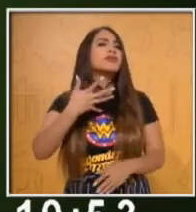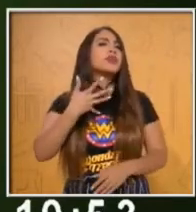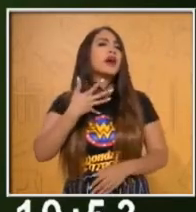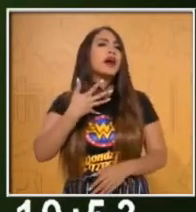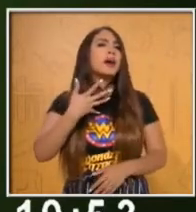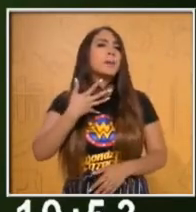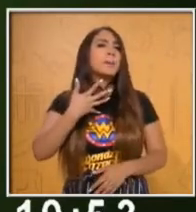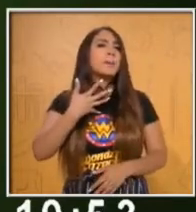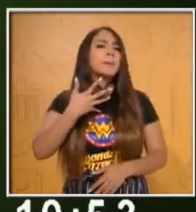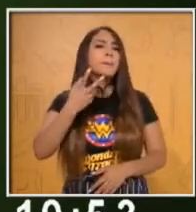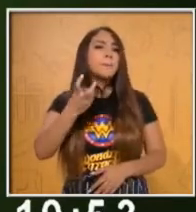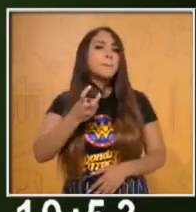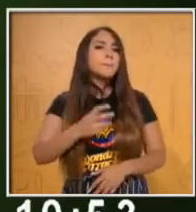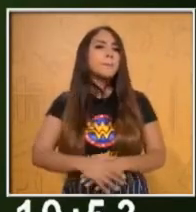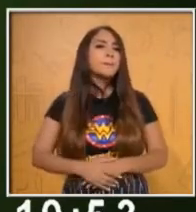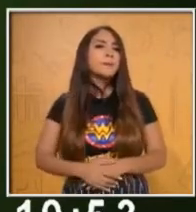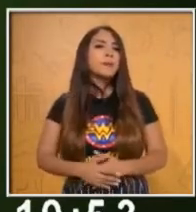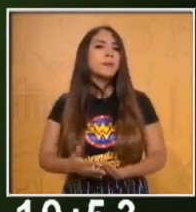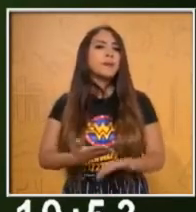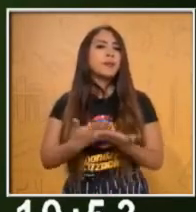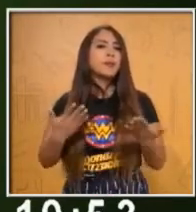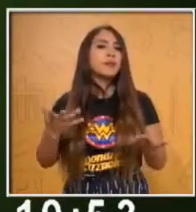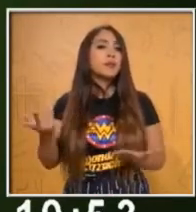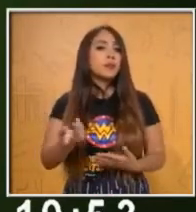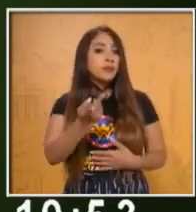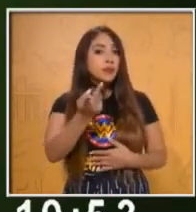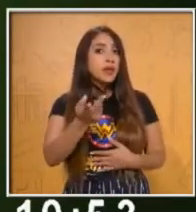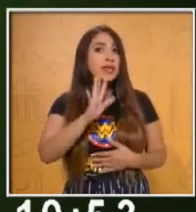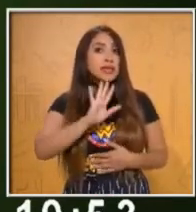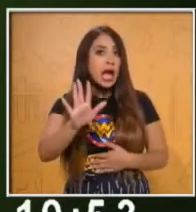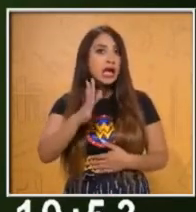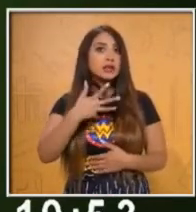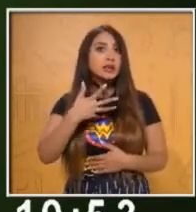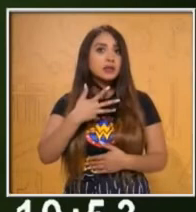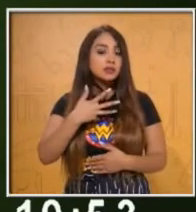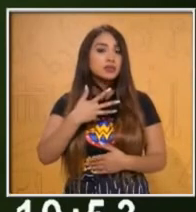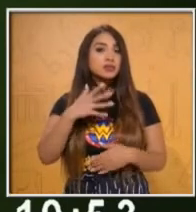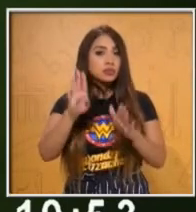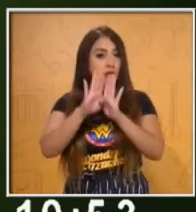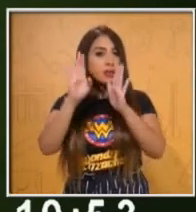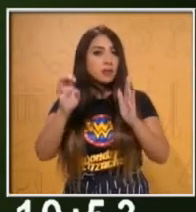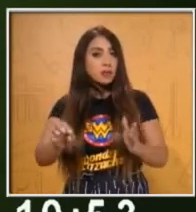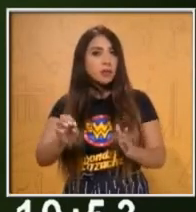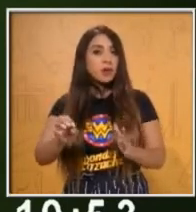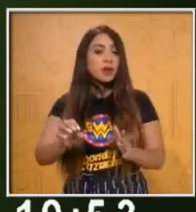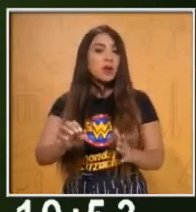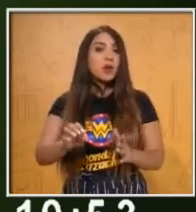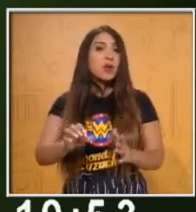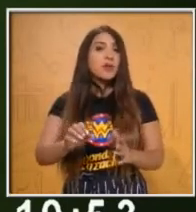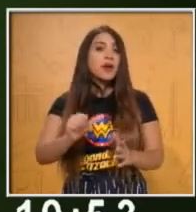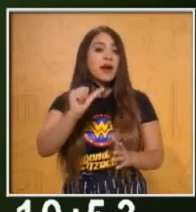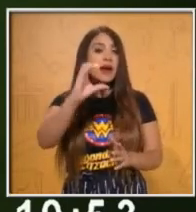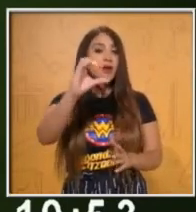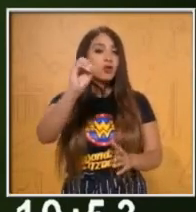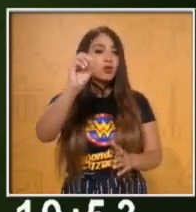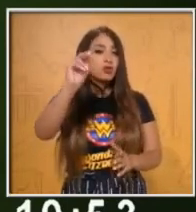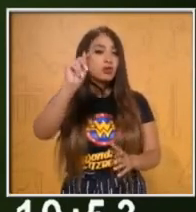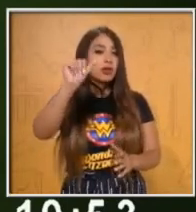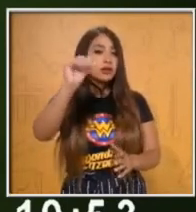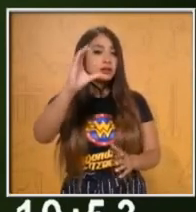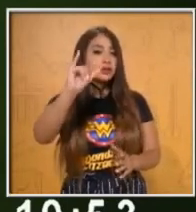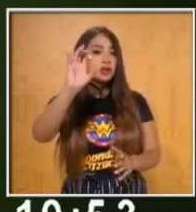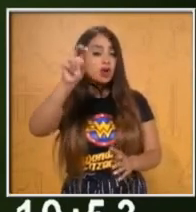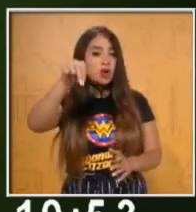sea, en las acotaciones. Ahora les preguntamos a ustedes, ya que vimos un ejemplo de una acotación en el guión y ya que sabemos cuáles son